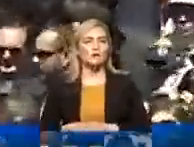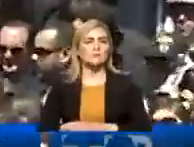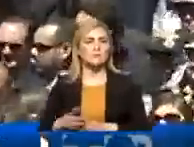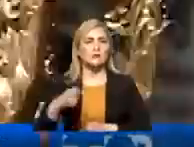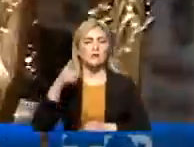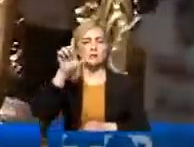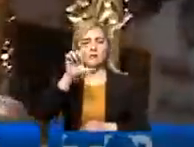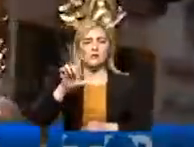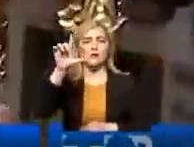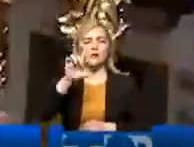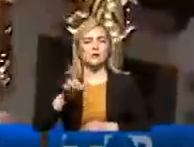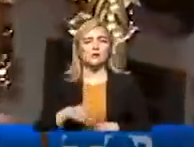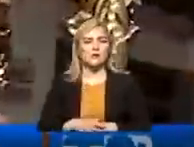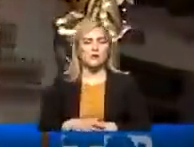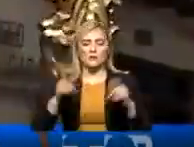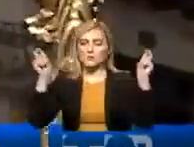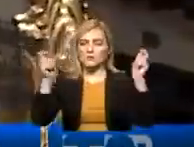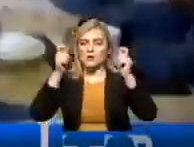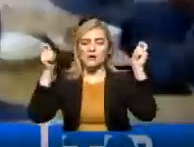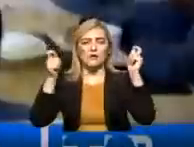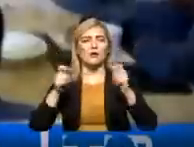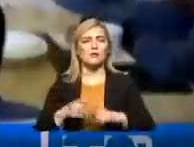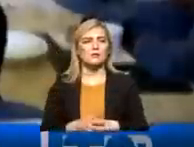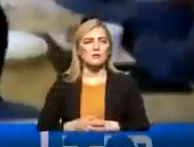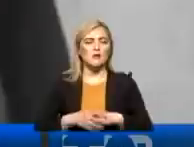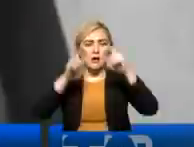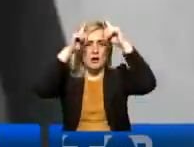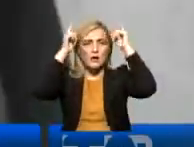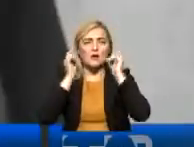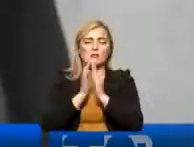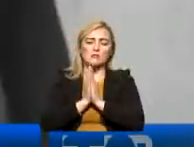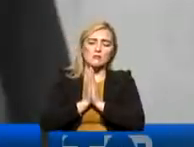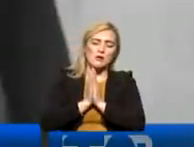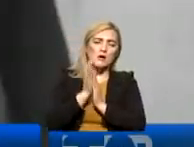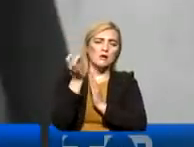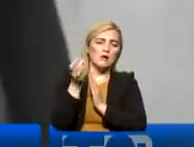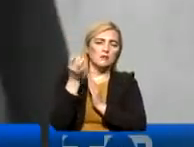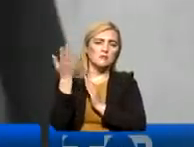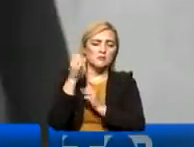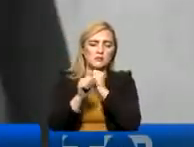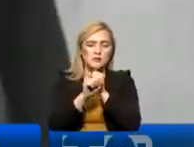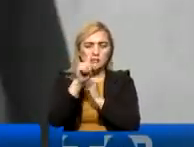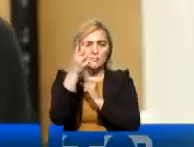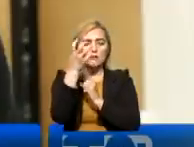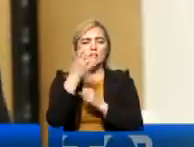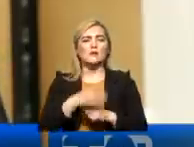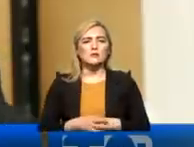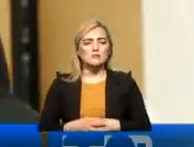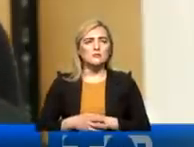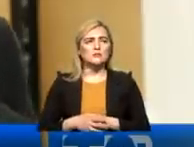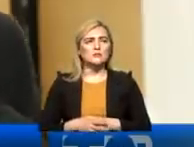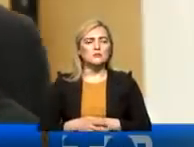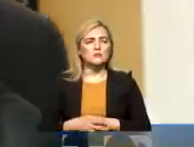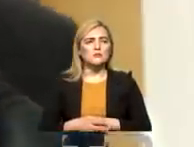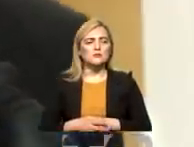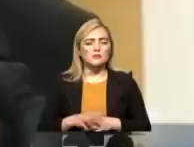El próximo lunes se cumple un aniversario más del prodigio de la Virgen Dolorosa que ocurrió hace 114 años. En medio